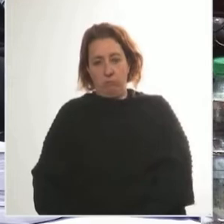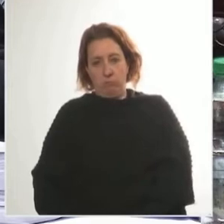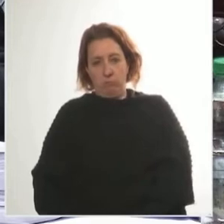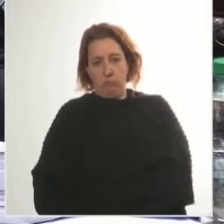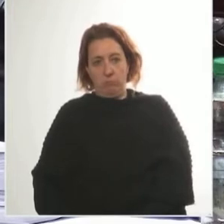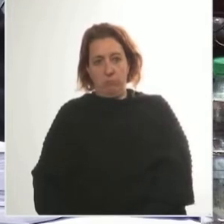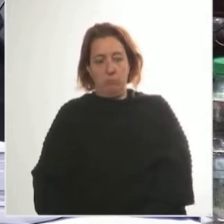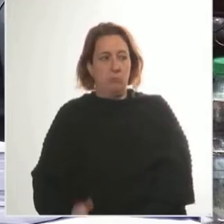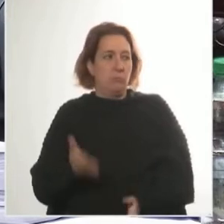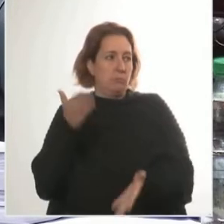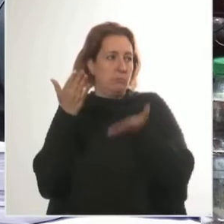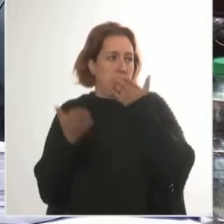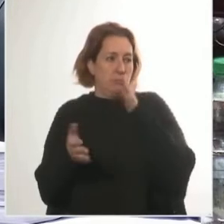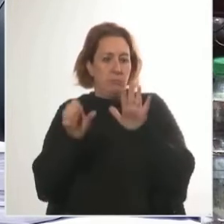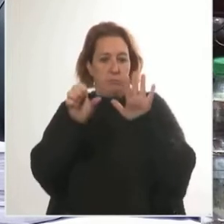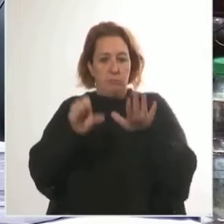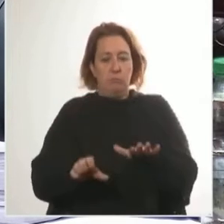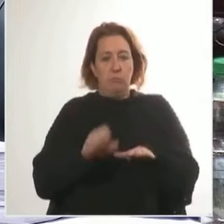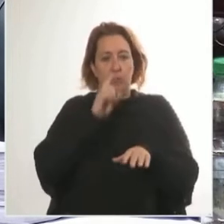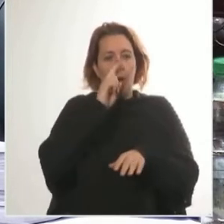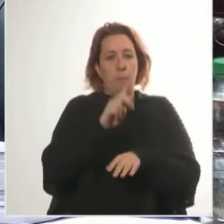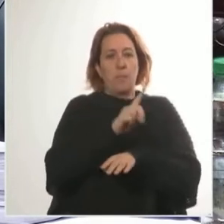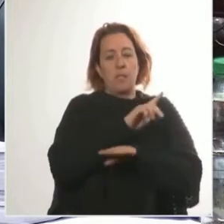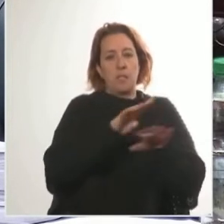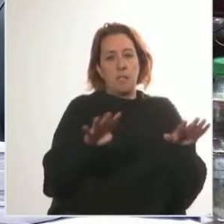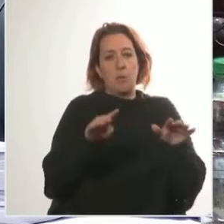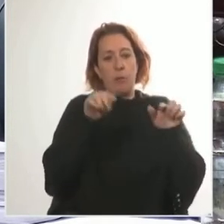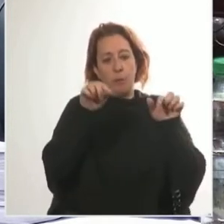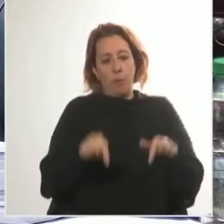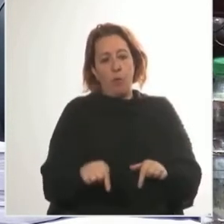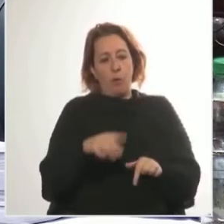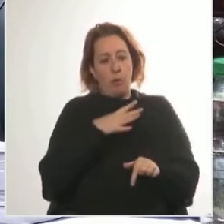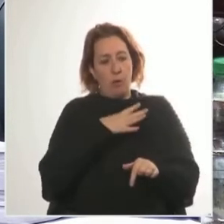con el primer semestre de 2019, hoy hay